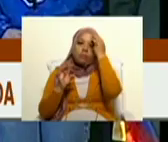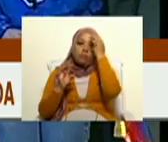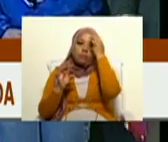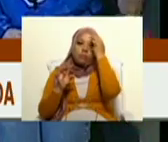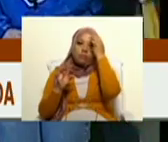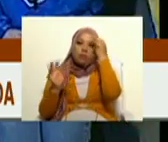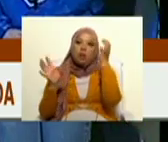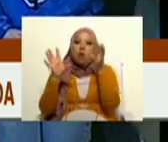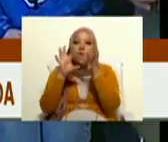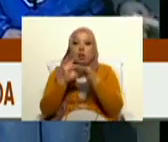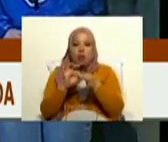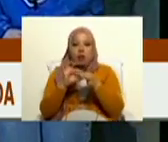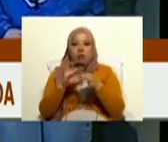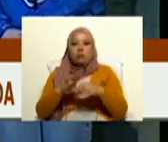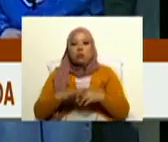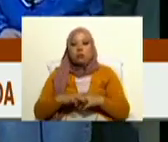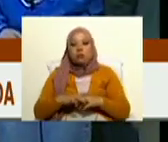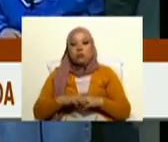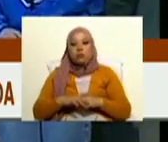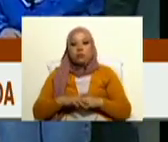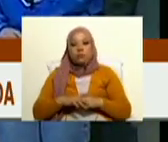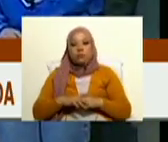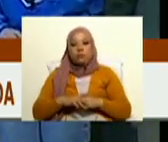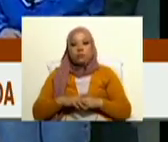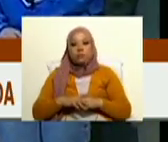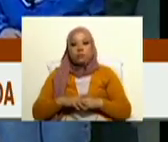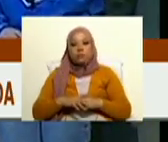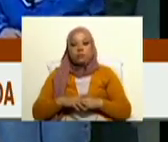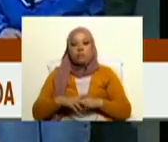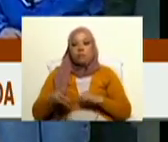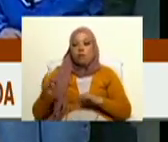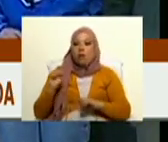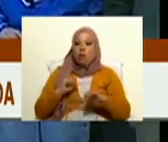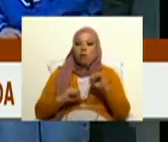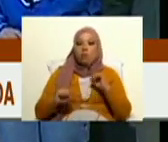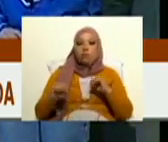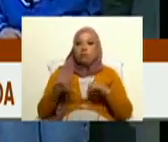nacional. De aquí, de esta confrontación,